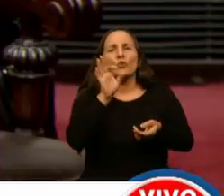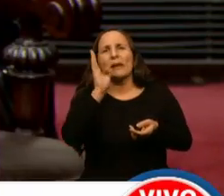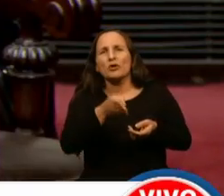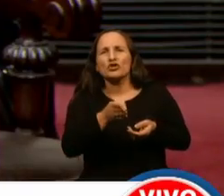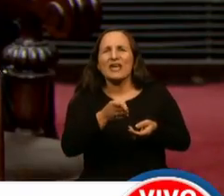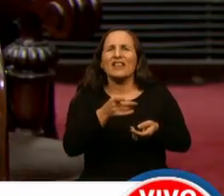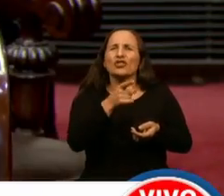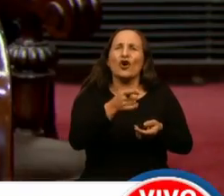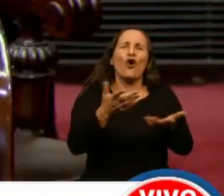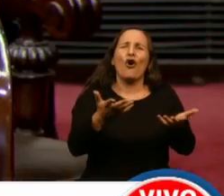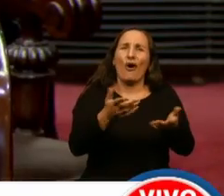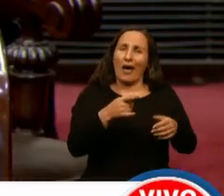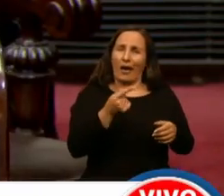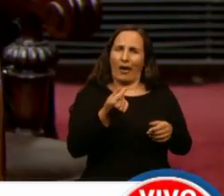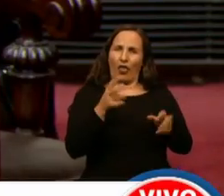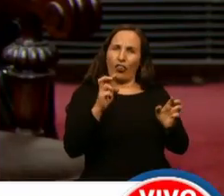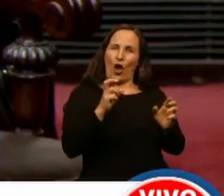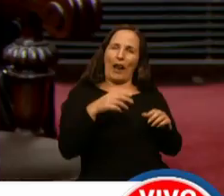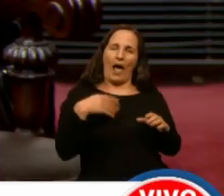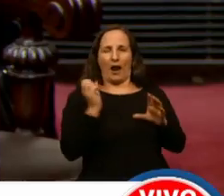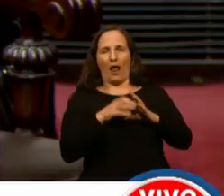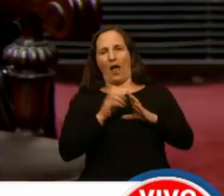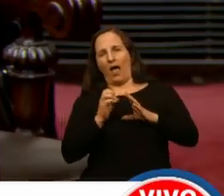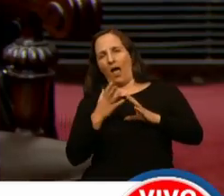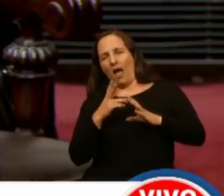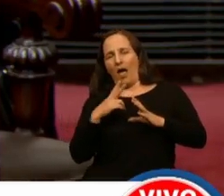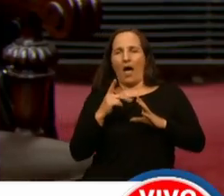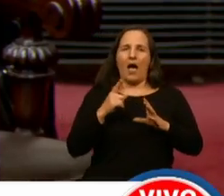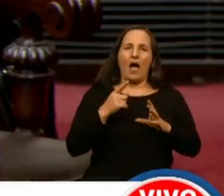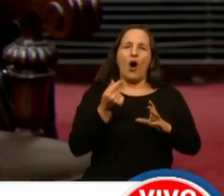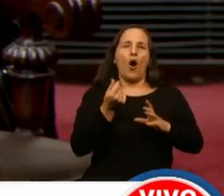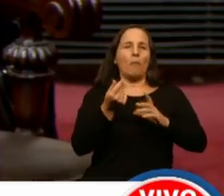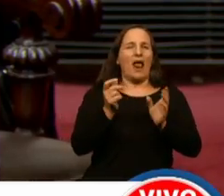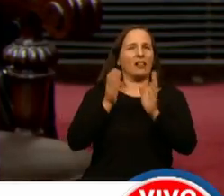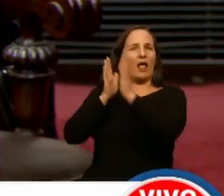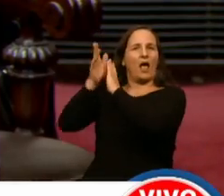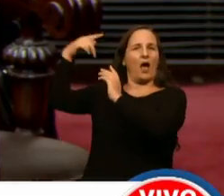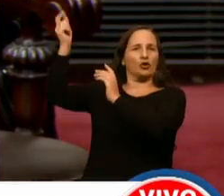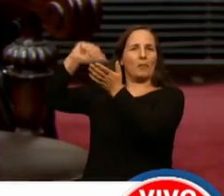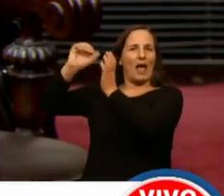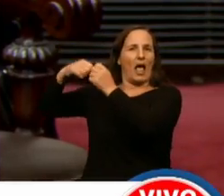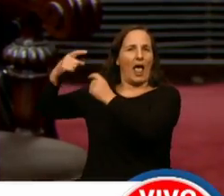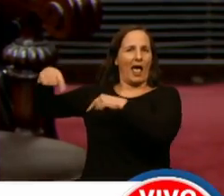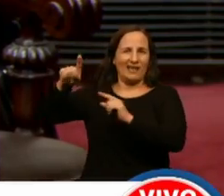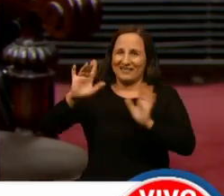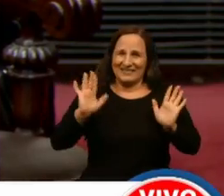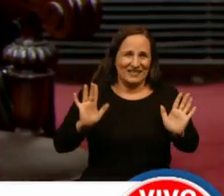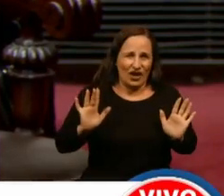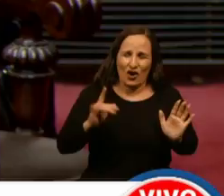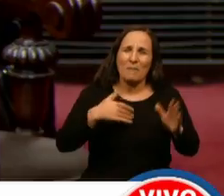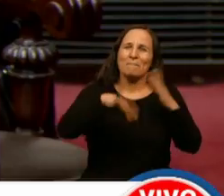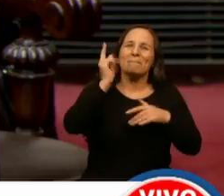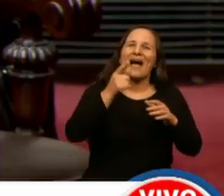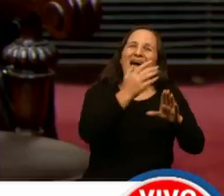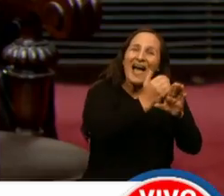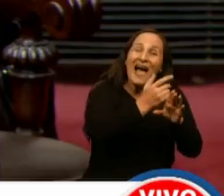por ciento no son los que atesoran dólares o que fuego en capitales son los que consumen solo lo que mueve en